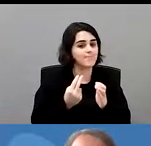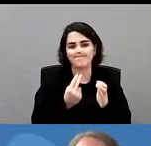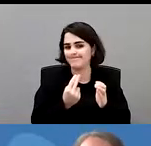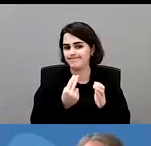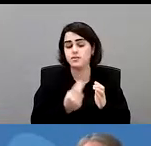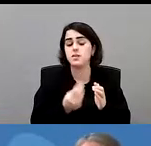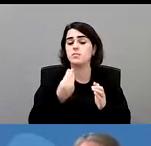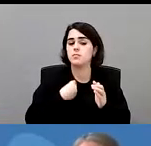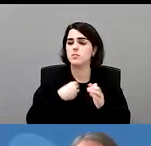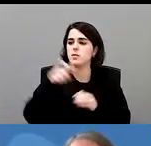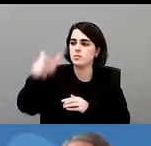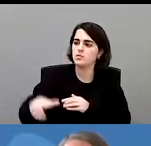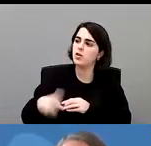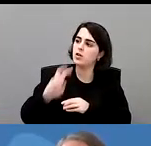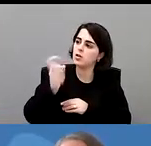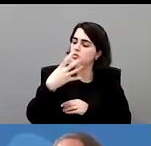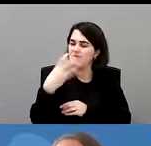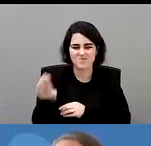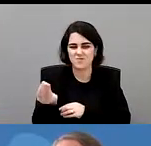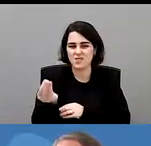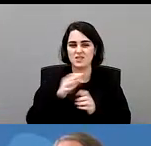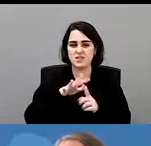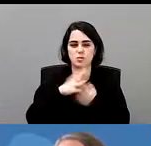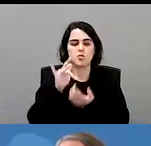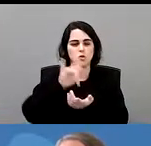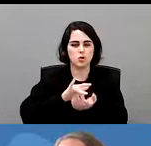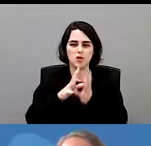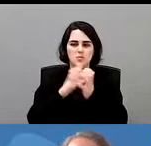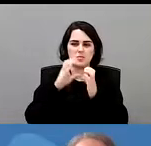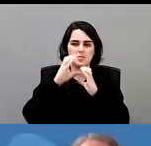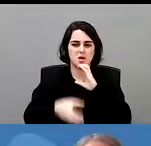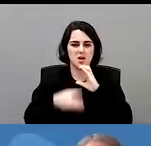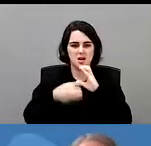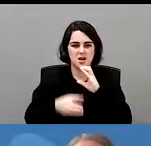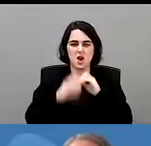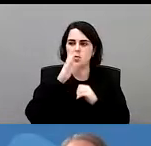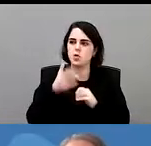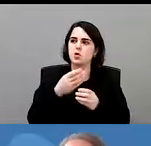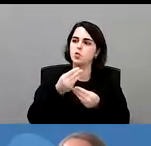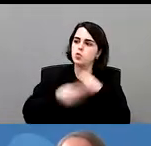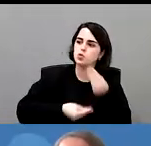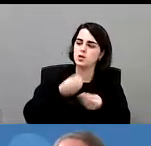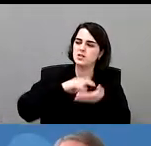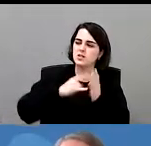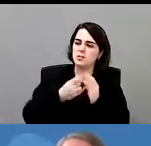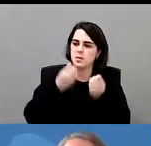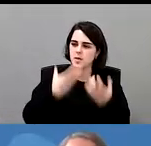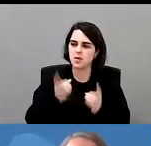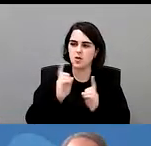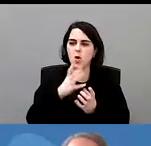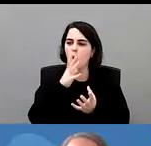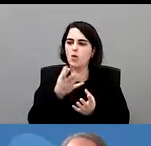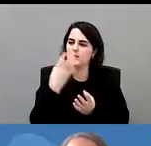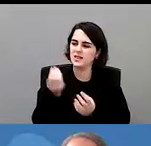que el interlocutor lo conozca, puede ocurrir que haya estos malos entendidos porque no sepa bien cómo se utiliza mi sistema o no esté interpretando bien lo que